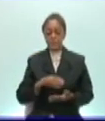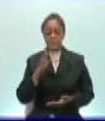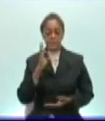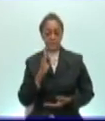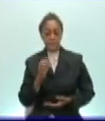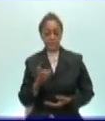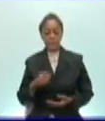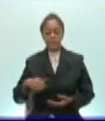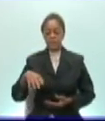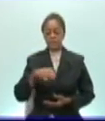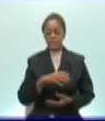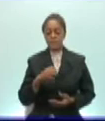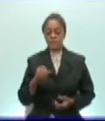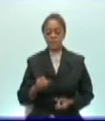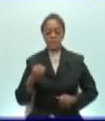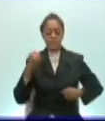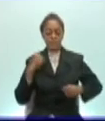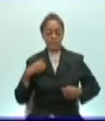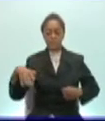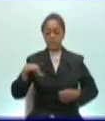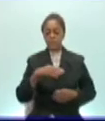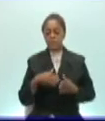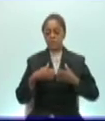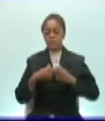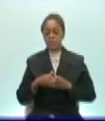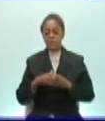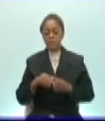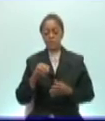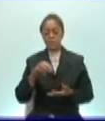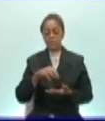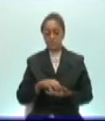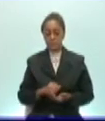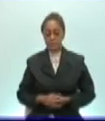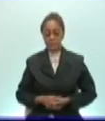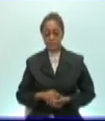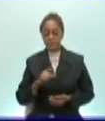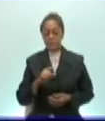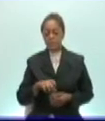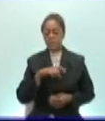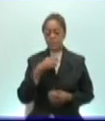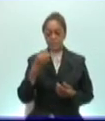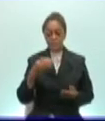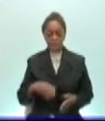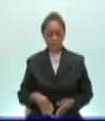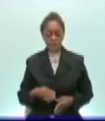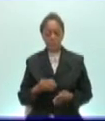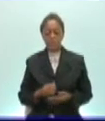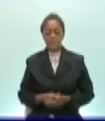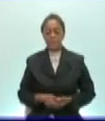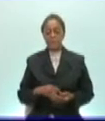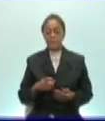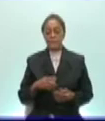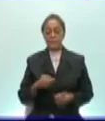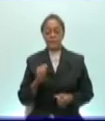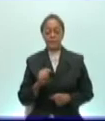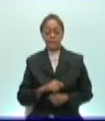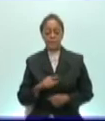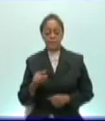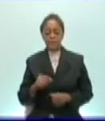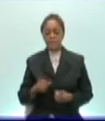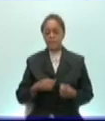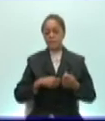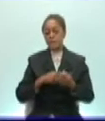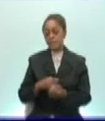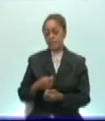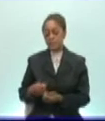todo aquel material bélico y todas las embarcaciones que se encontraban en el lugar. Hacen fracasar el plan de la Fernandina para evitar que se reiniciara la